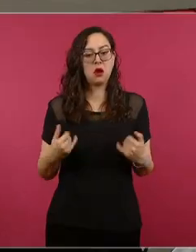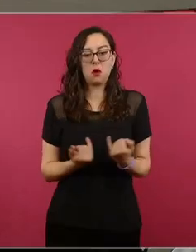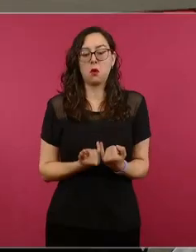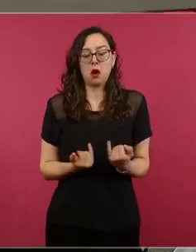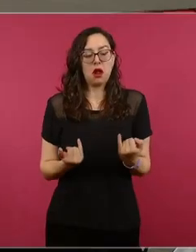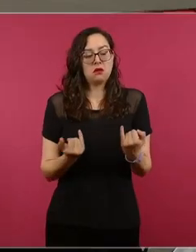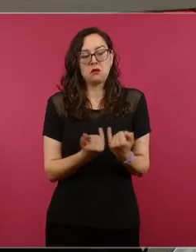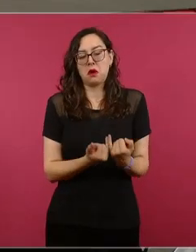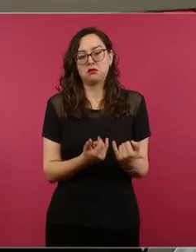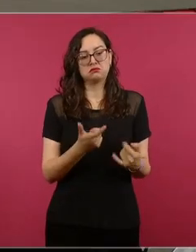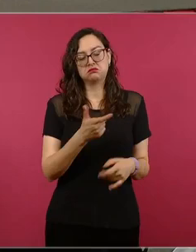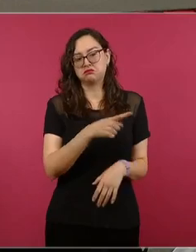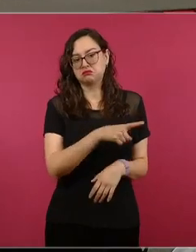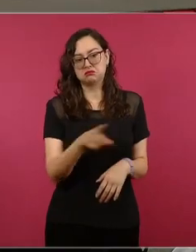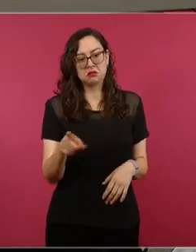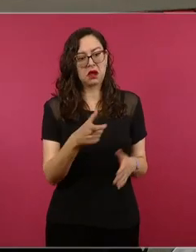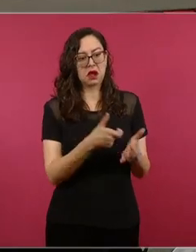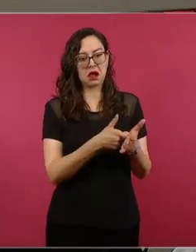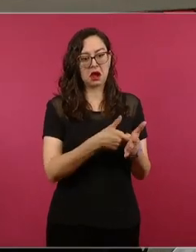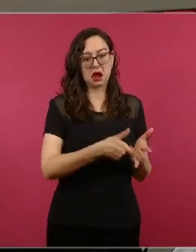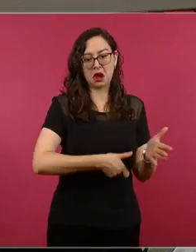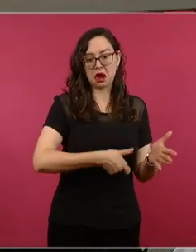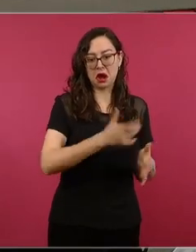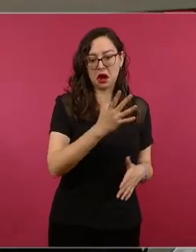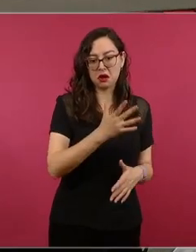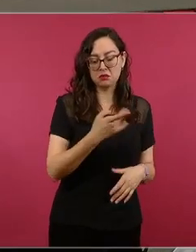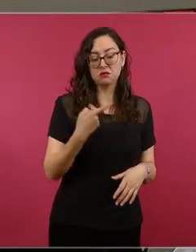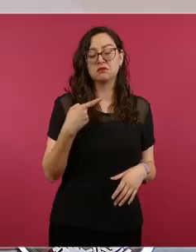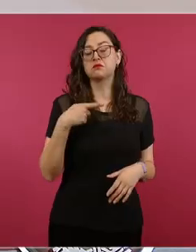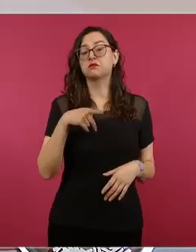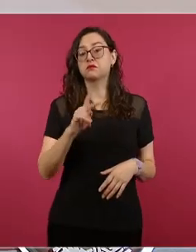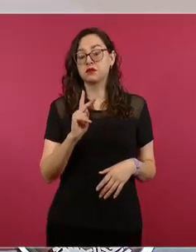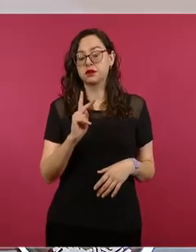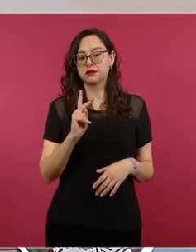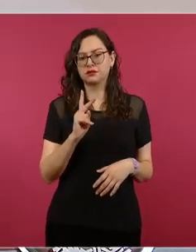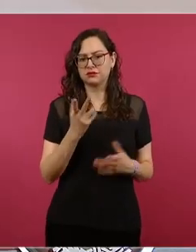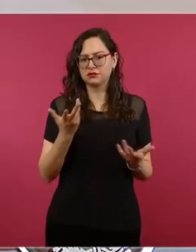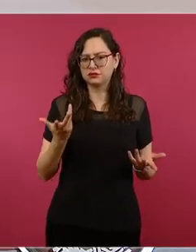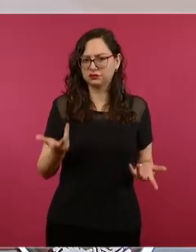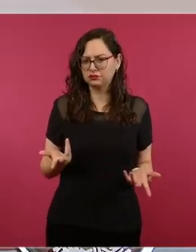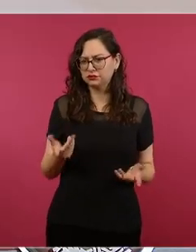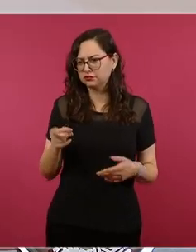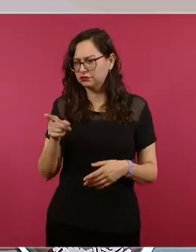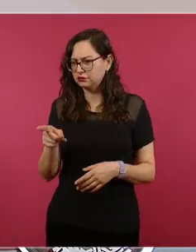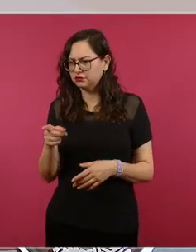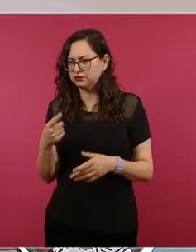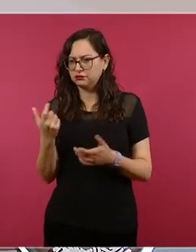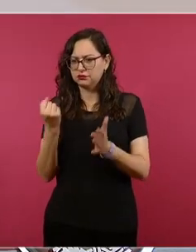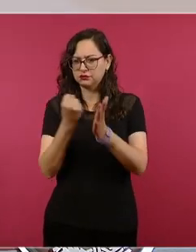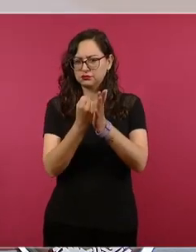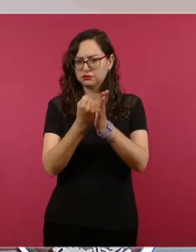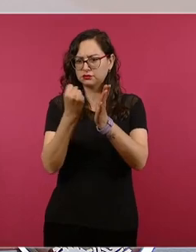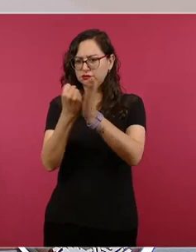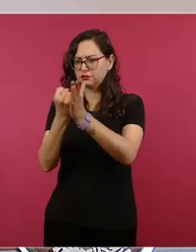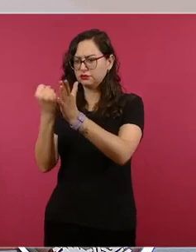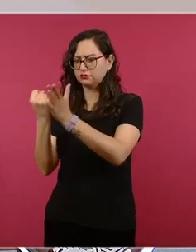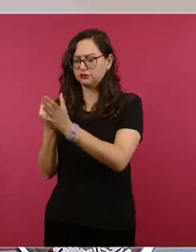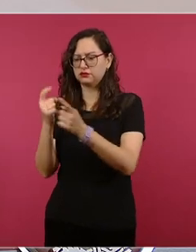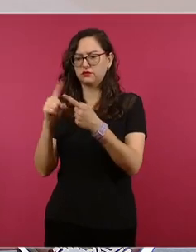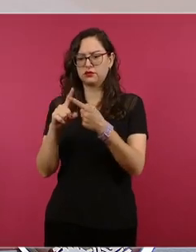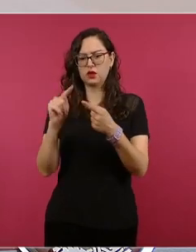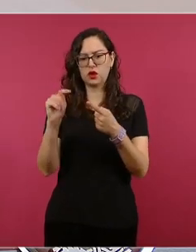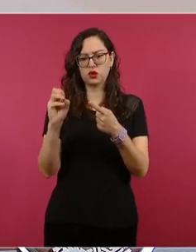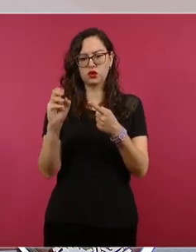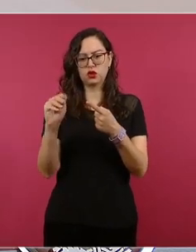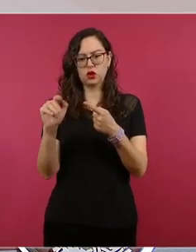Sin embargo, tenemos algo interesante, una movilidad entre las más baratas. El caso de hoy tenemos a Total, Orsan